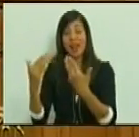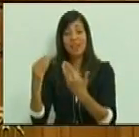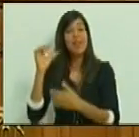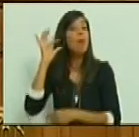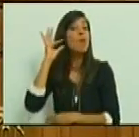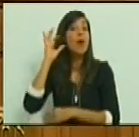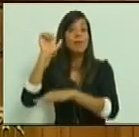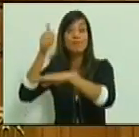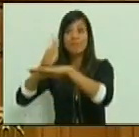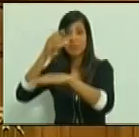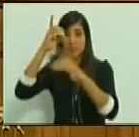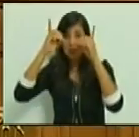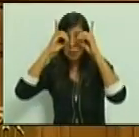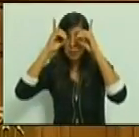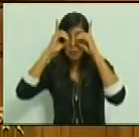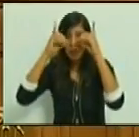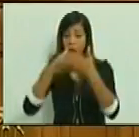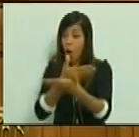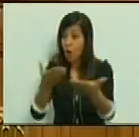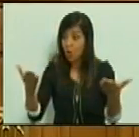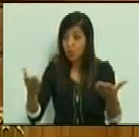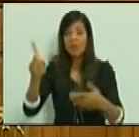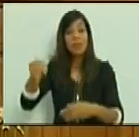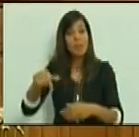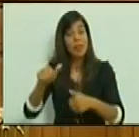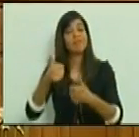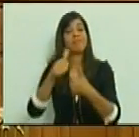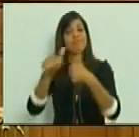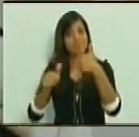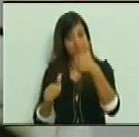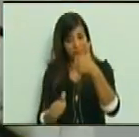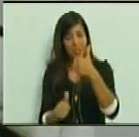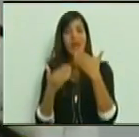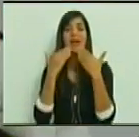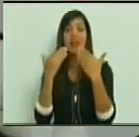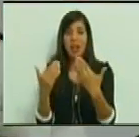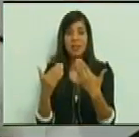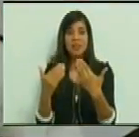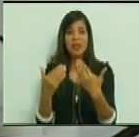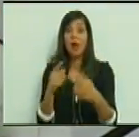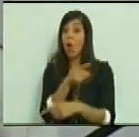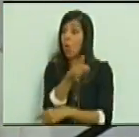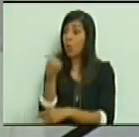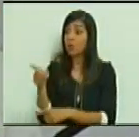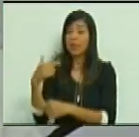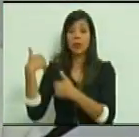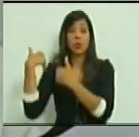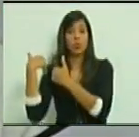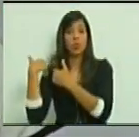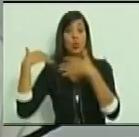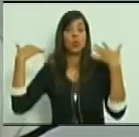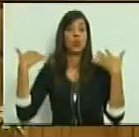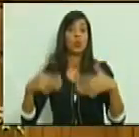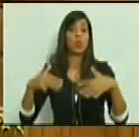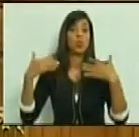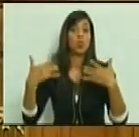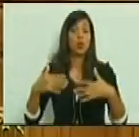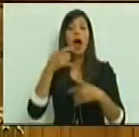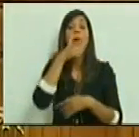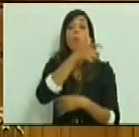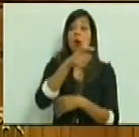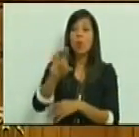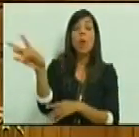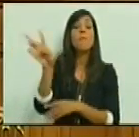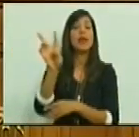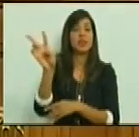y a ustedes constituyentistas, quienes pues han venido desarrollando una tarea que ya el pueblo venezolano y